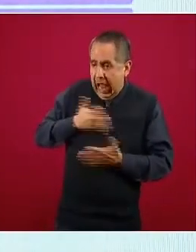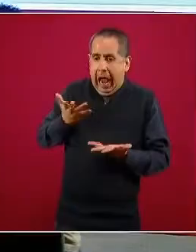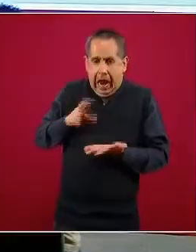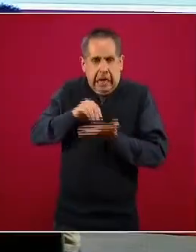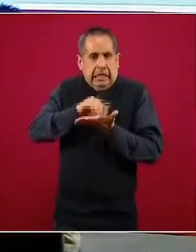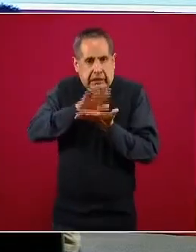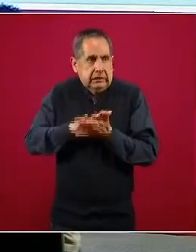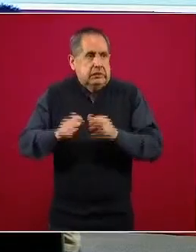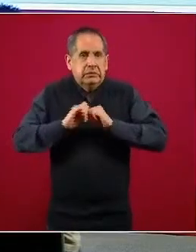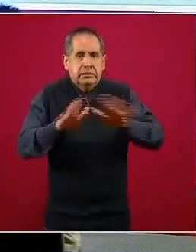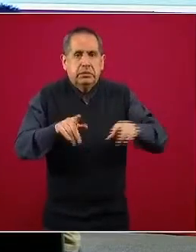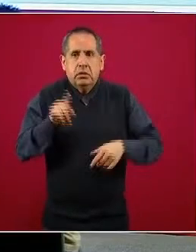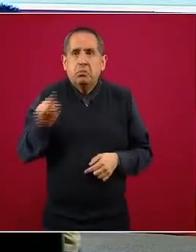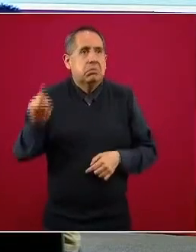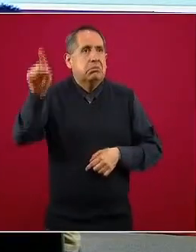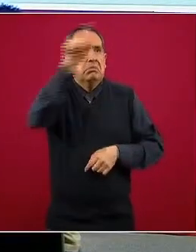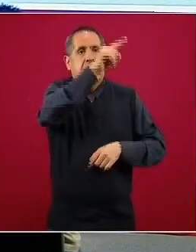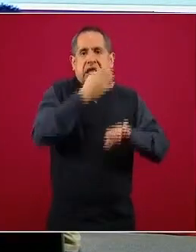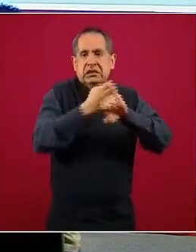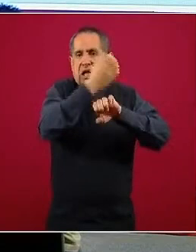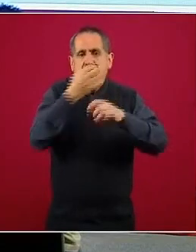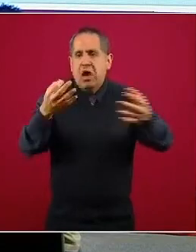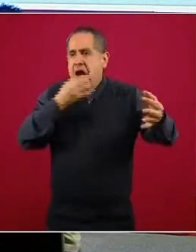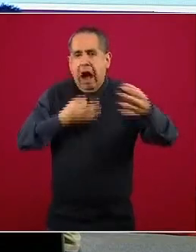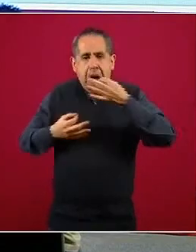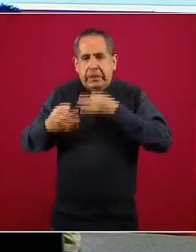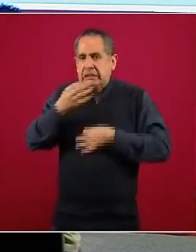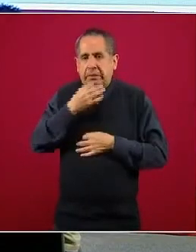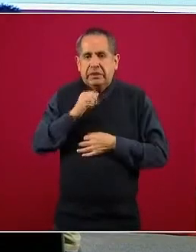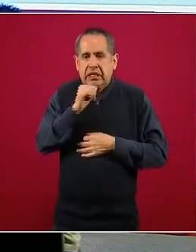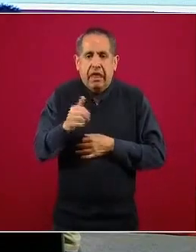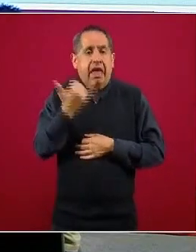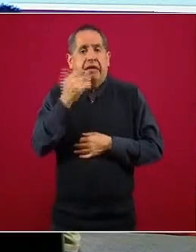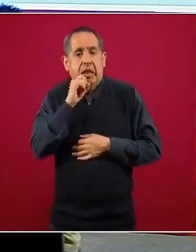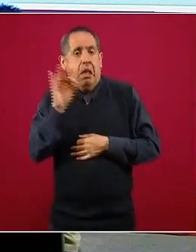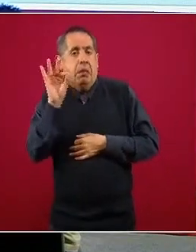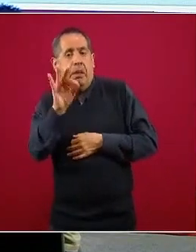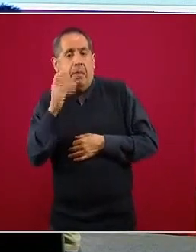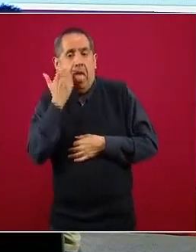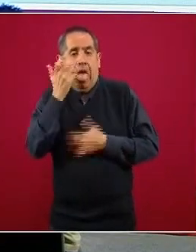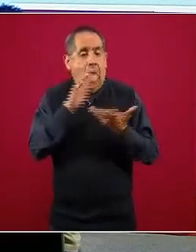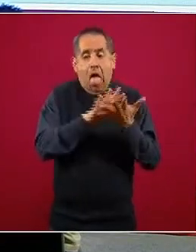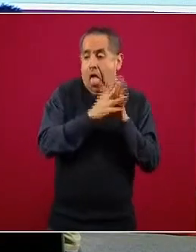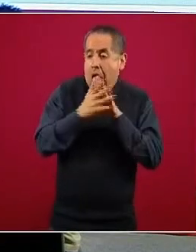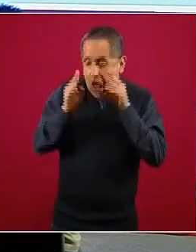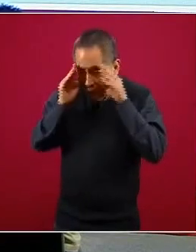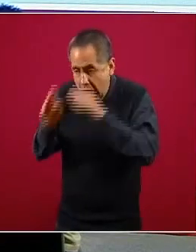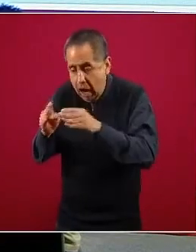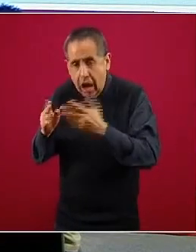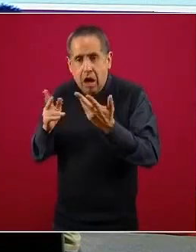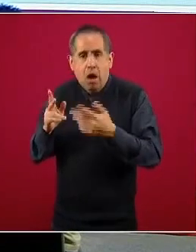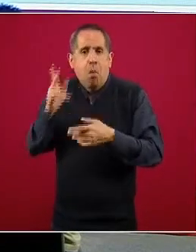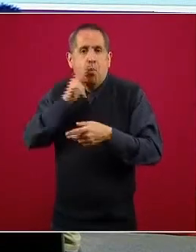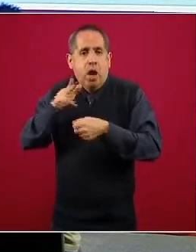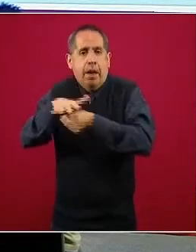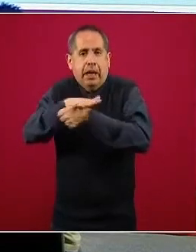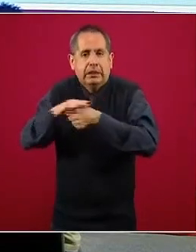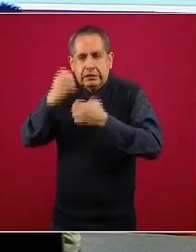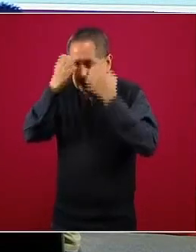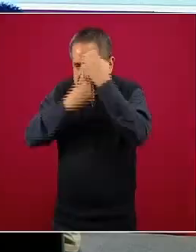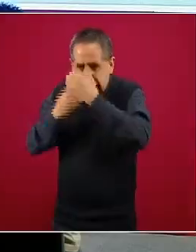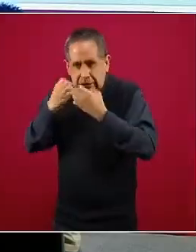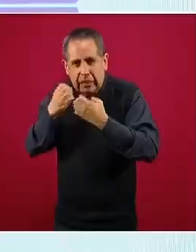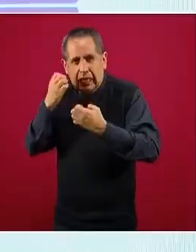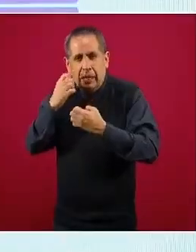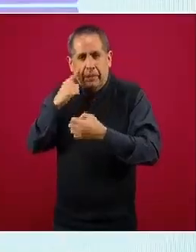ya realizadas. Y porque se está distrayendo la atención en hacer pruebas, y esto es en el nivel local,